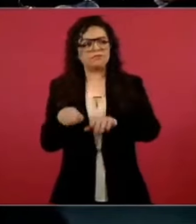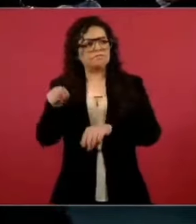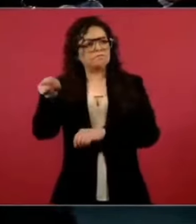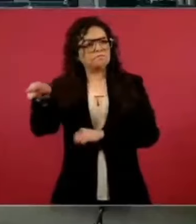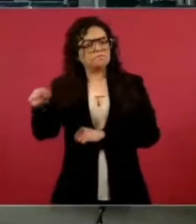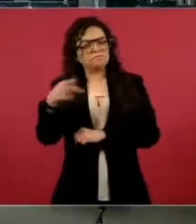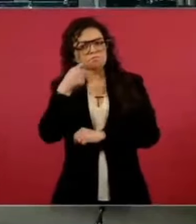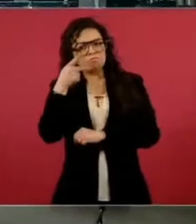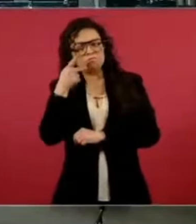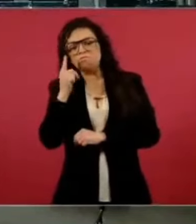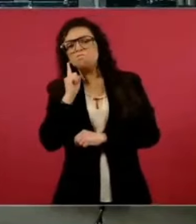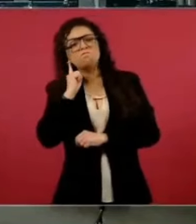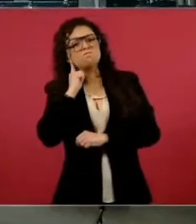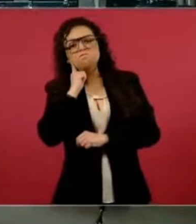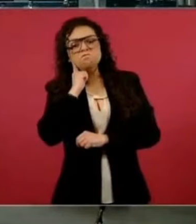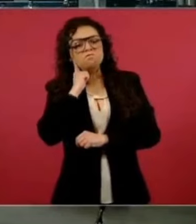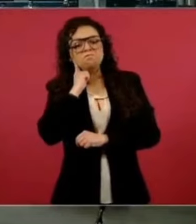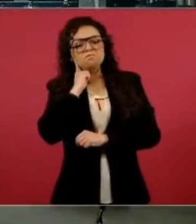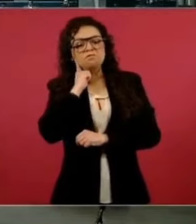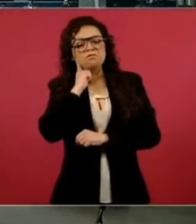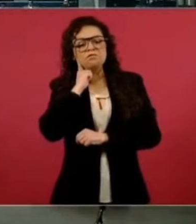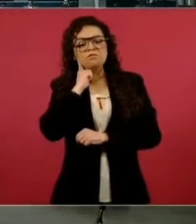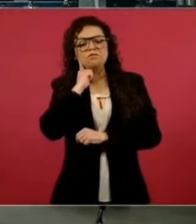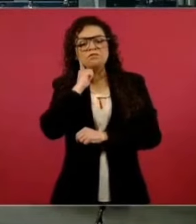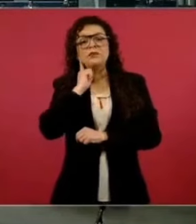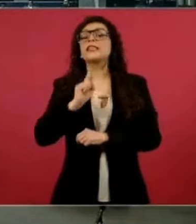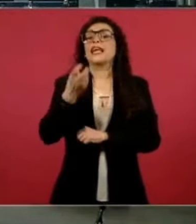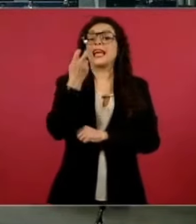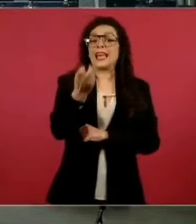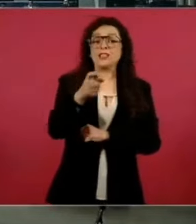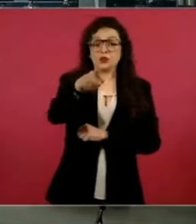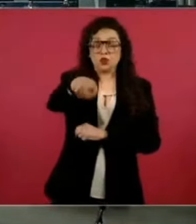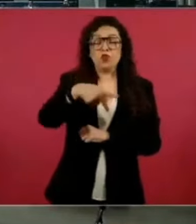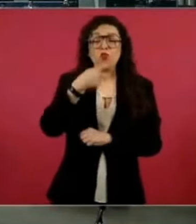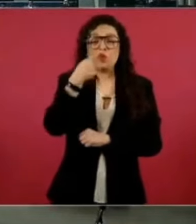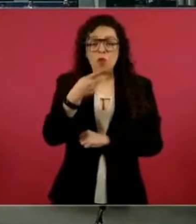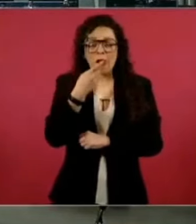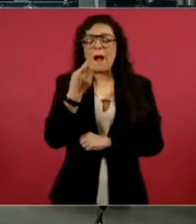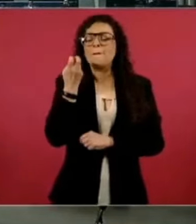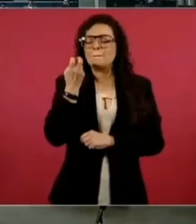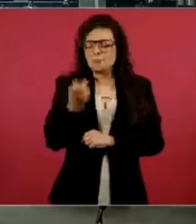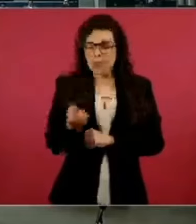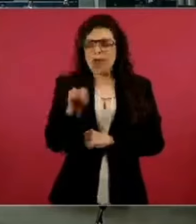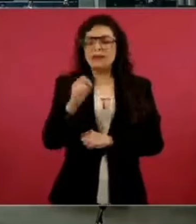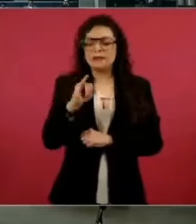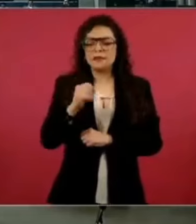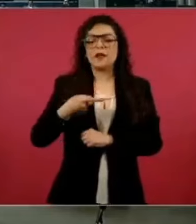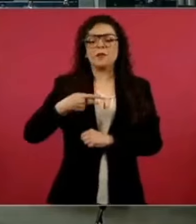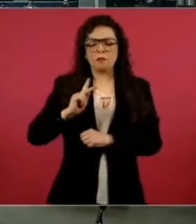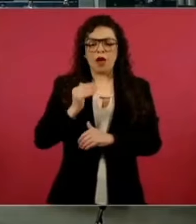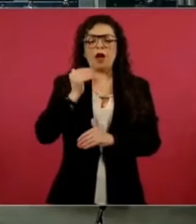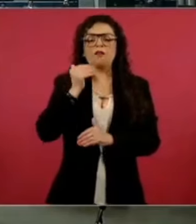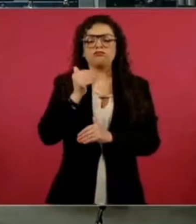moneda es lo que tú planteaste s pero este se va